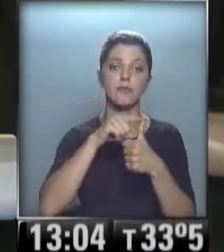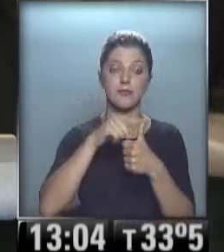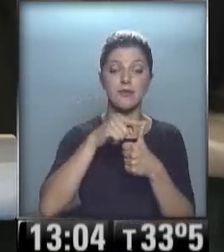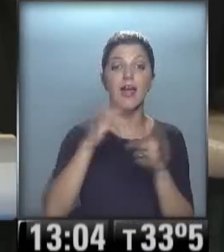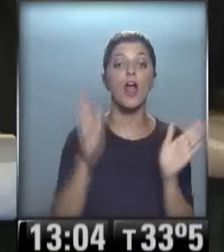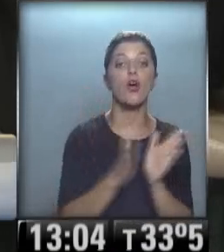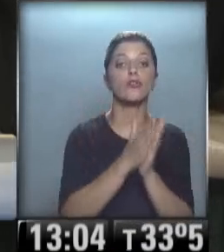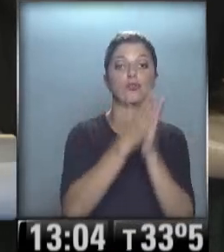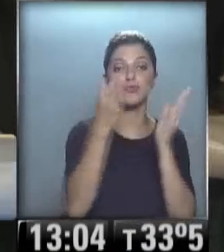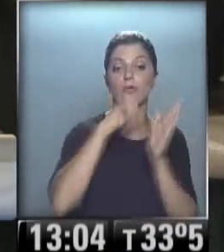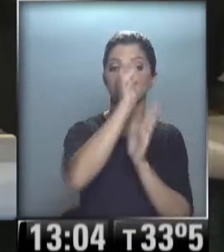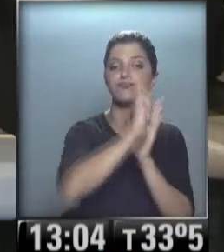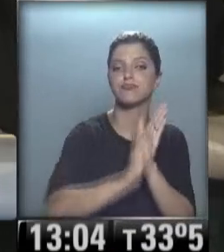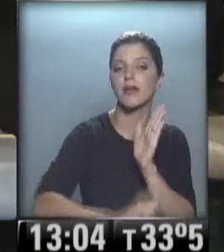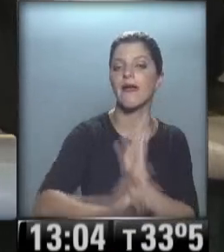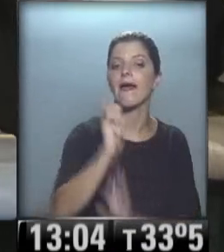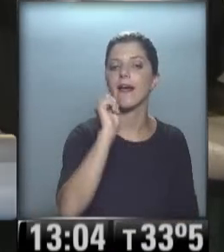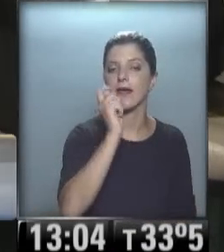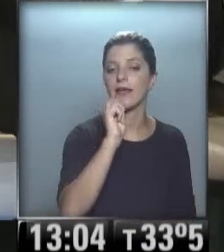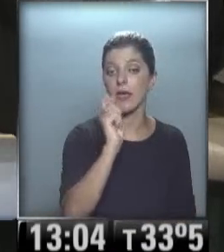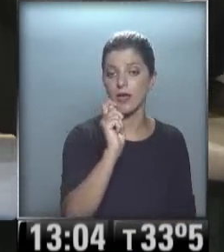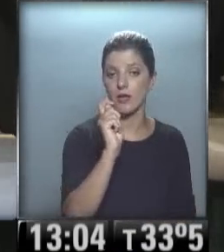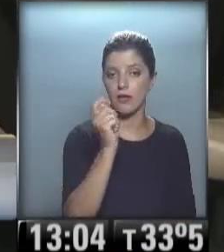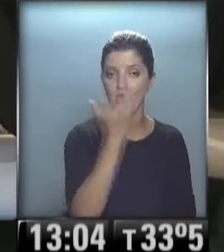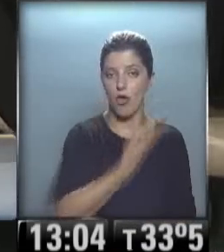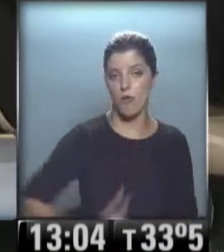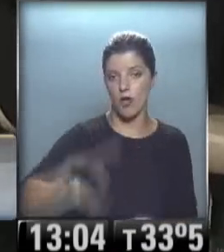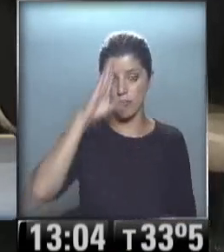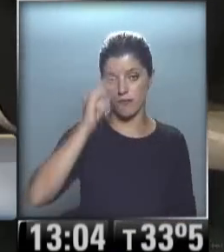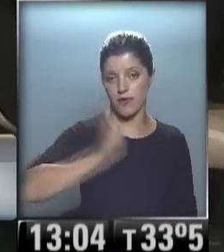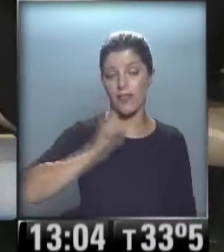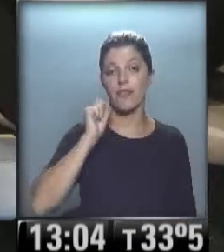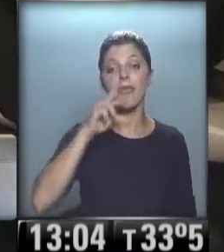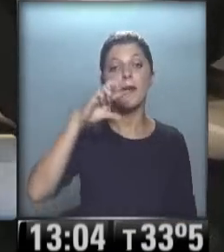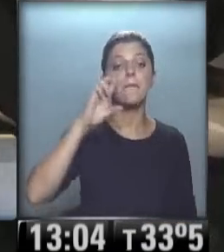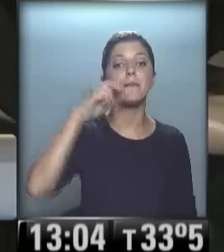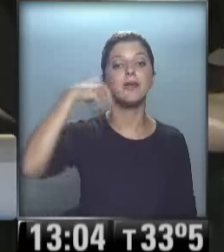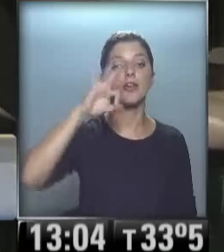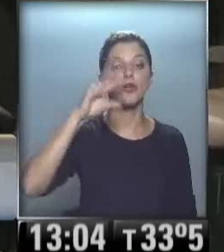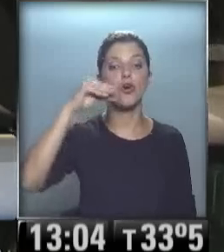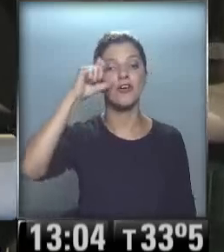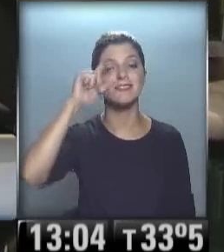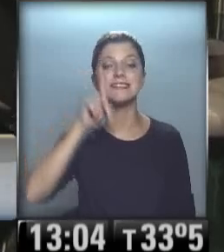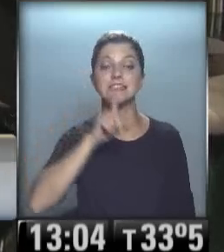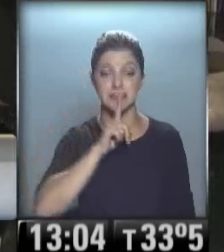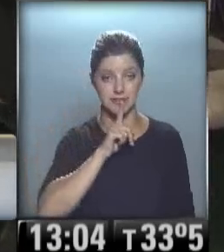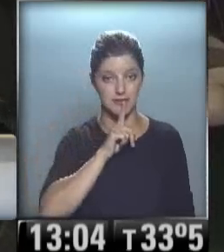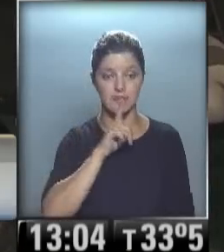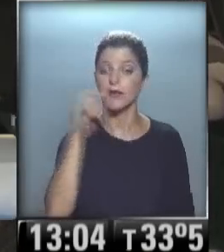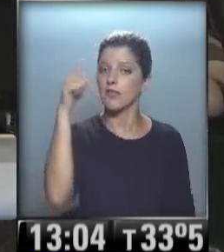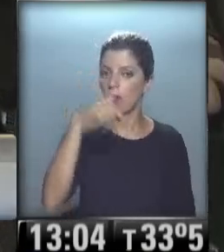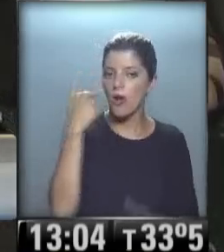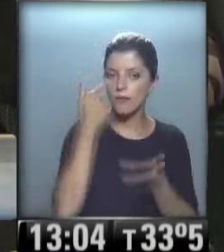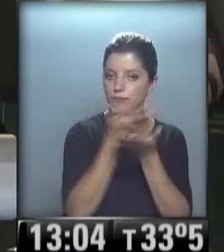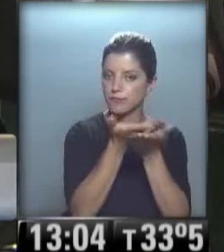Constitución redactada justamente por el pinochetismo Y que ahora aparece sobre la mesa y es lo que decía lo que